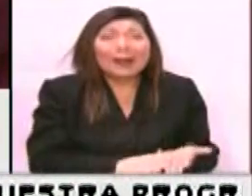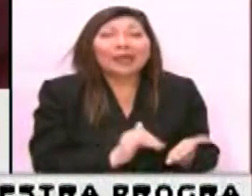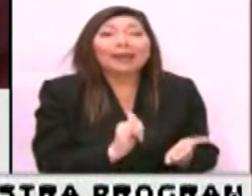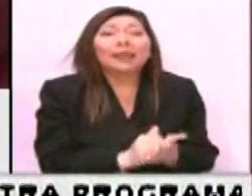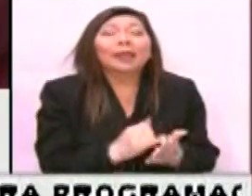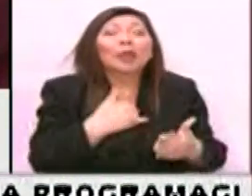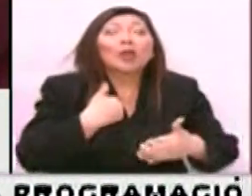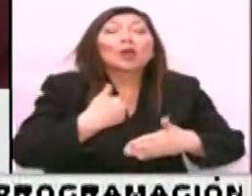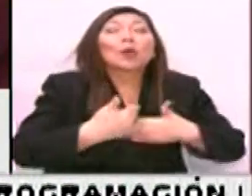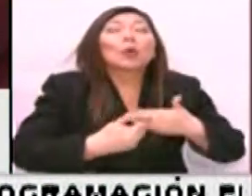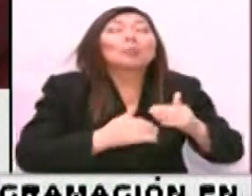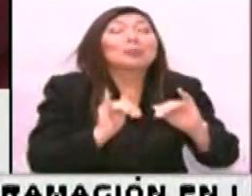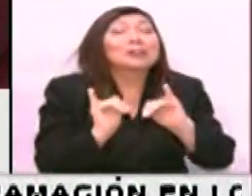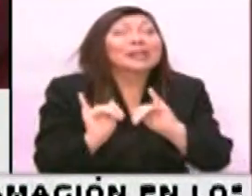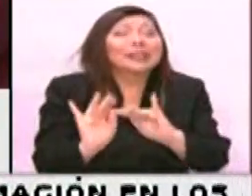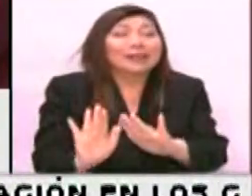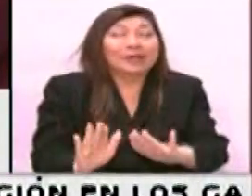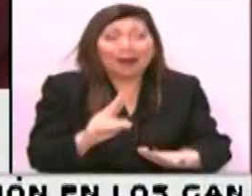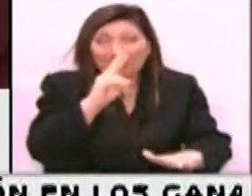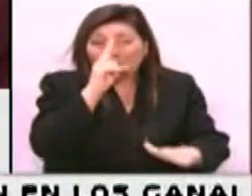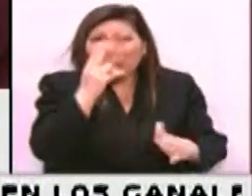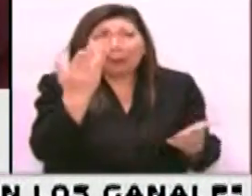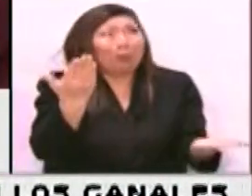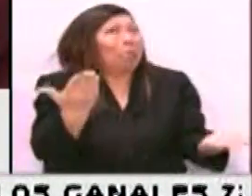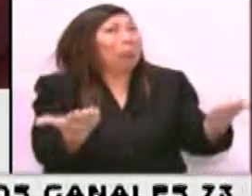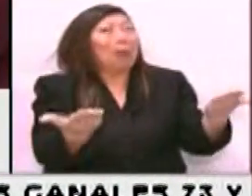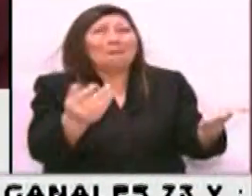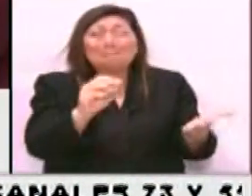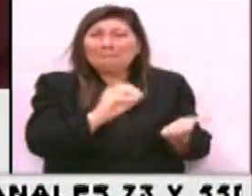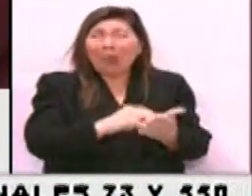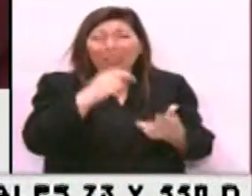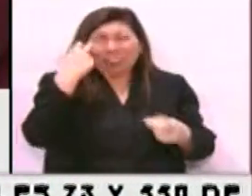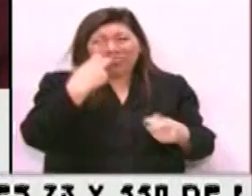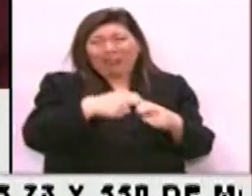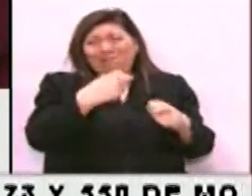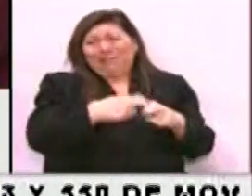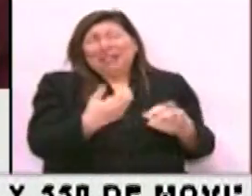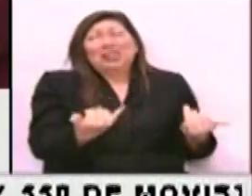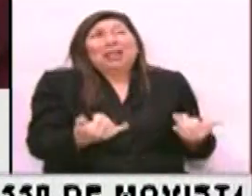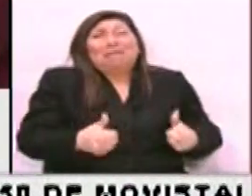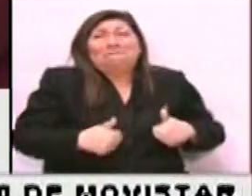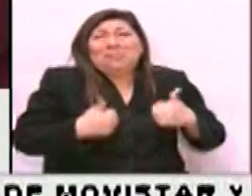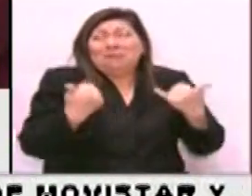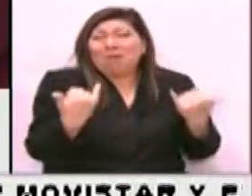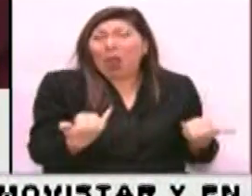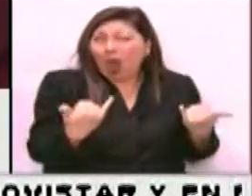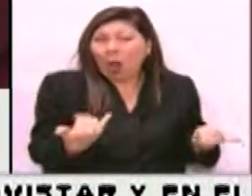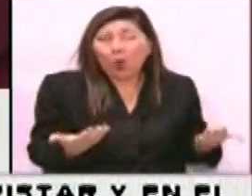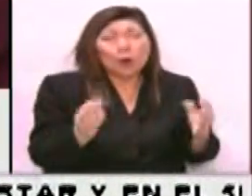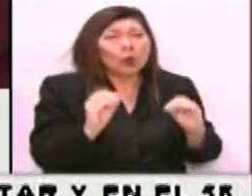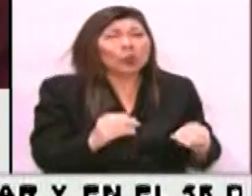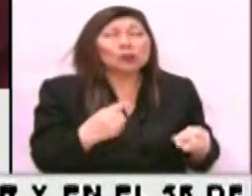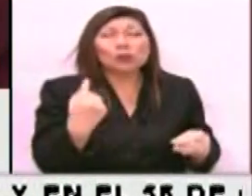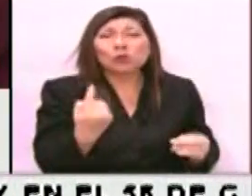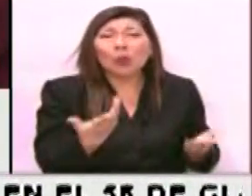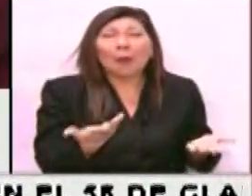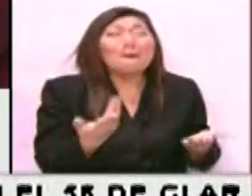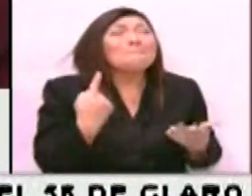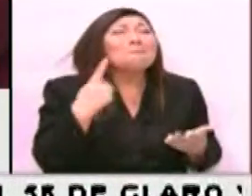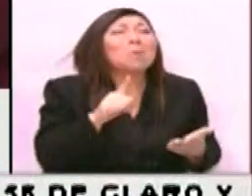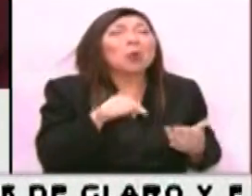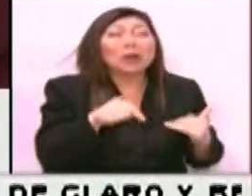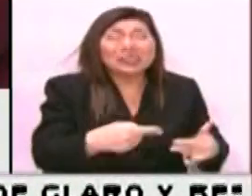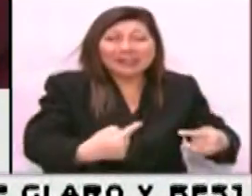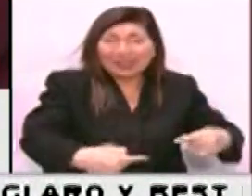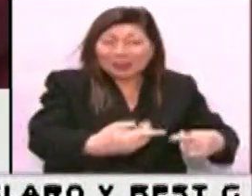que en consecuencia dejemos al Perú en una situación más difícil todavía de la que en este momento está puesto solo por el hecho de